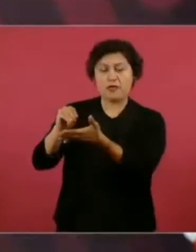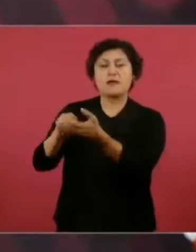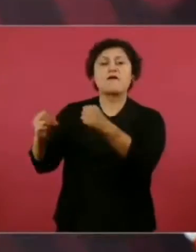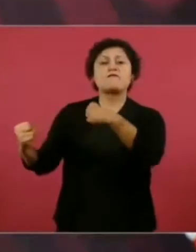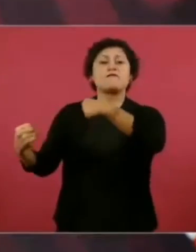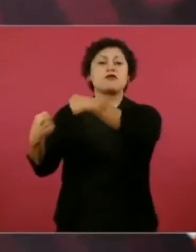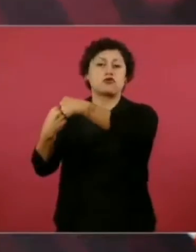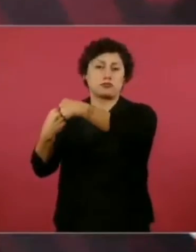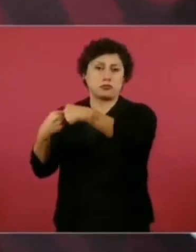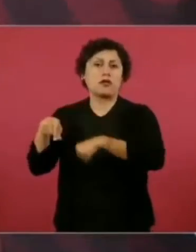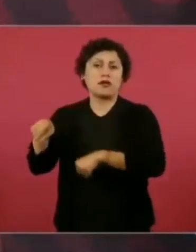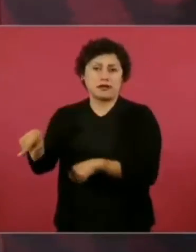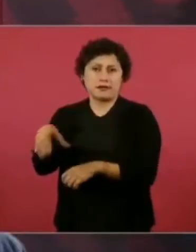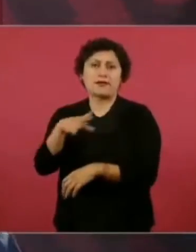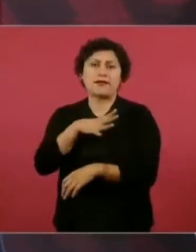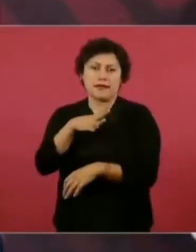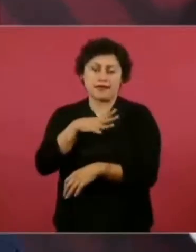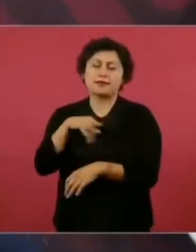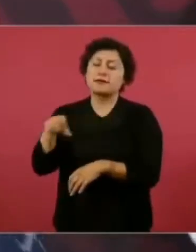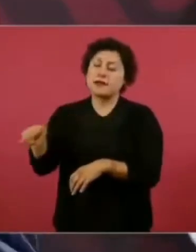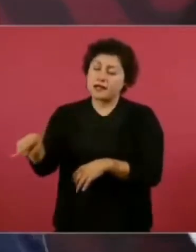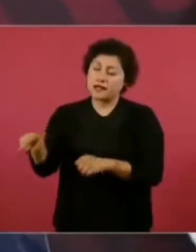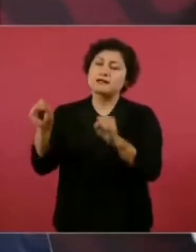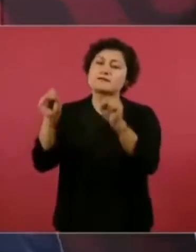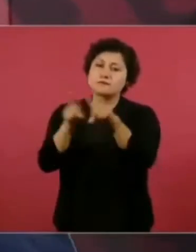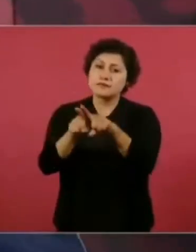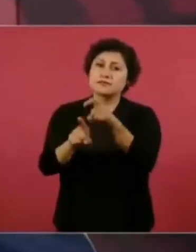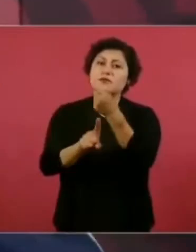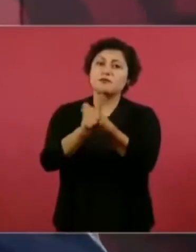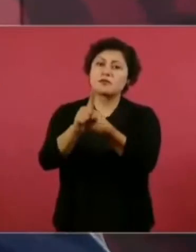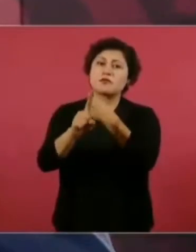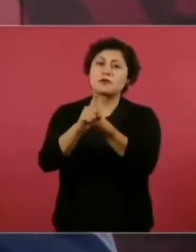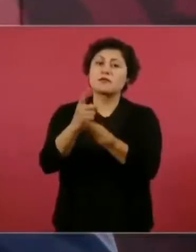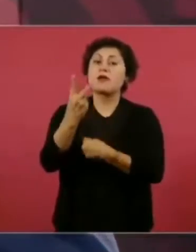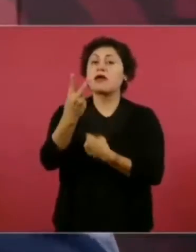también enfrentamientos de dos grupos,